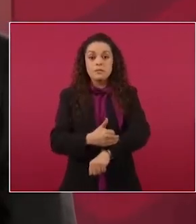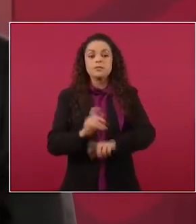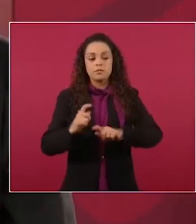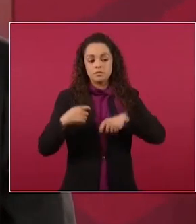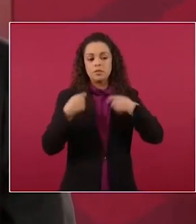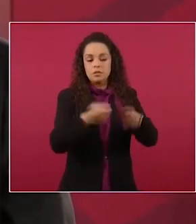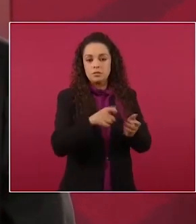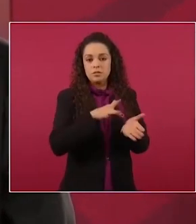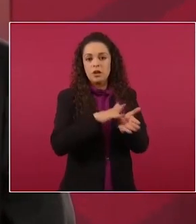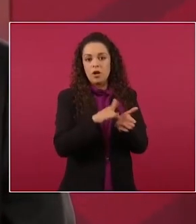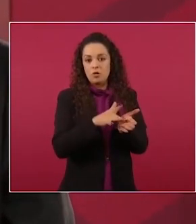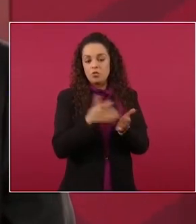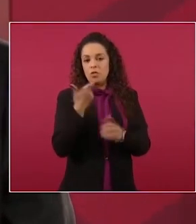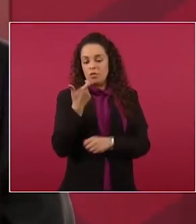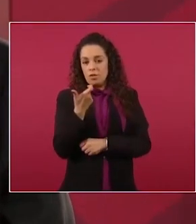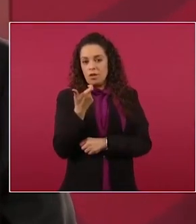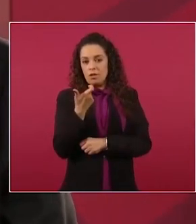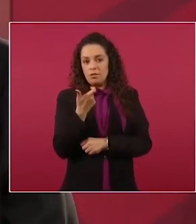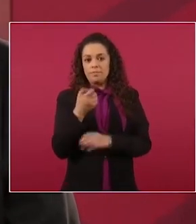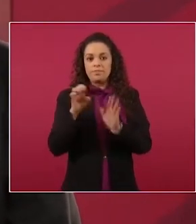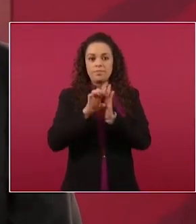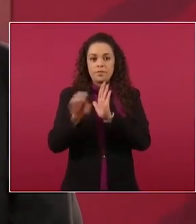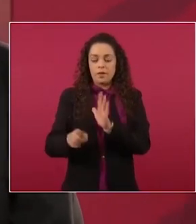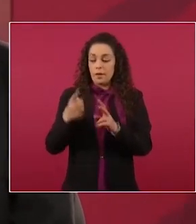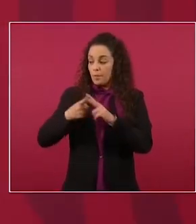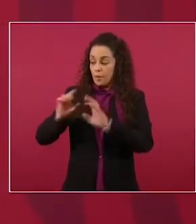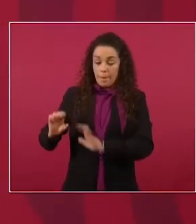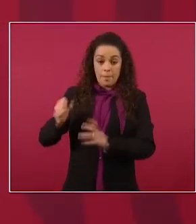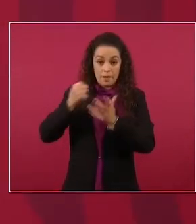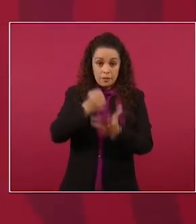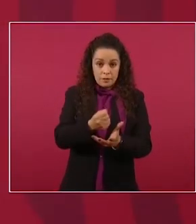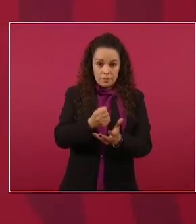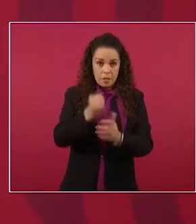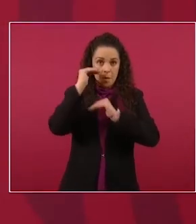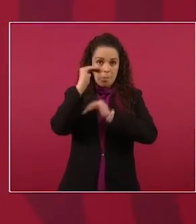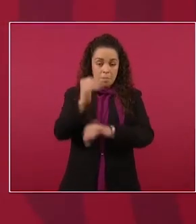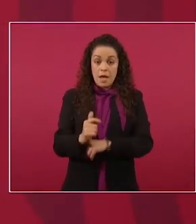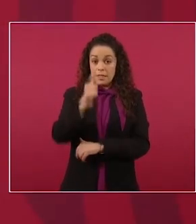presupuesto es de 7 billones,